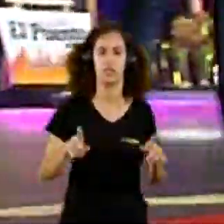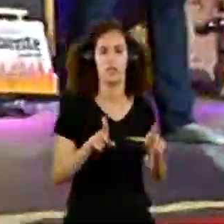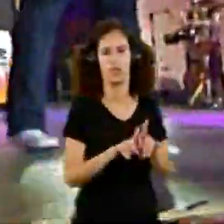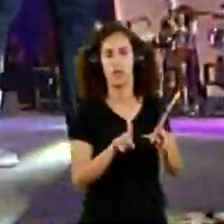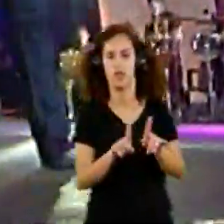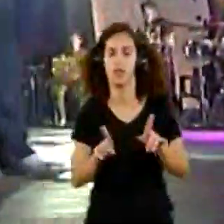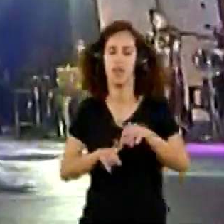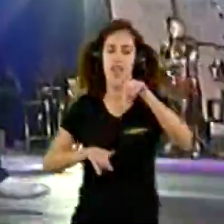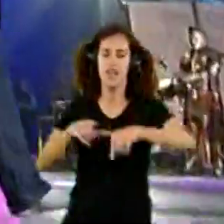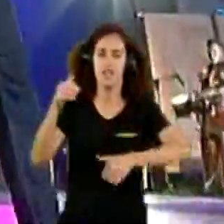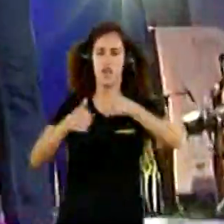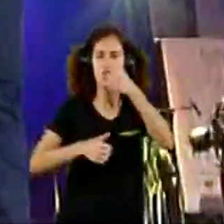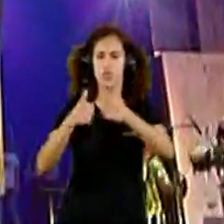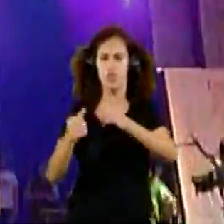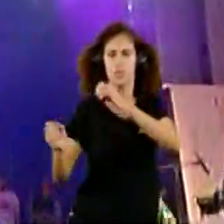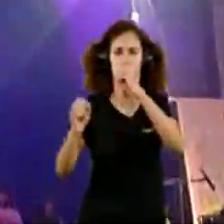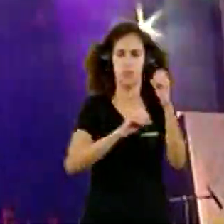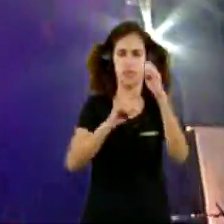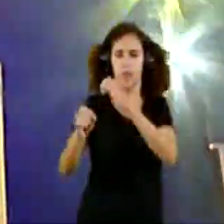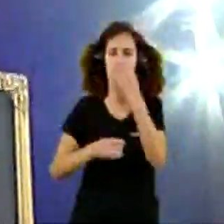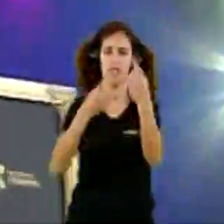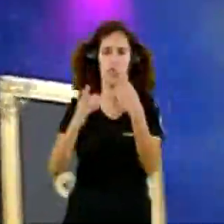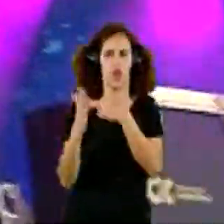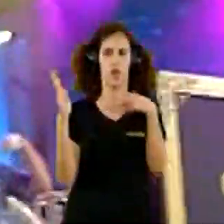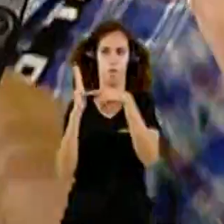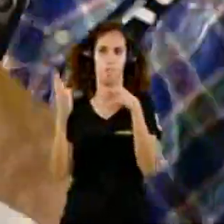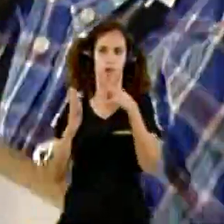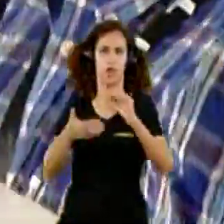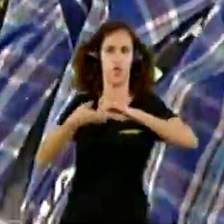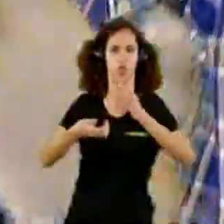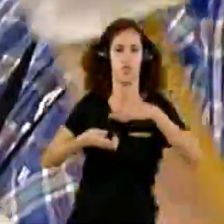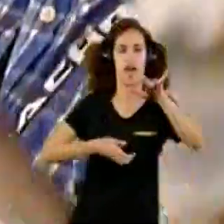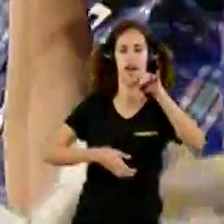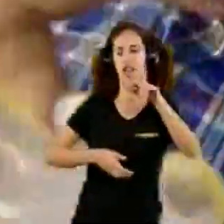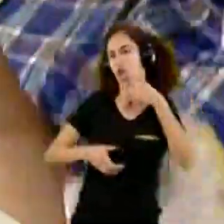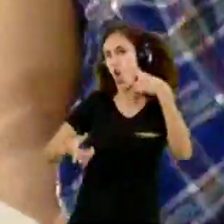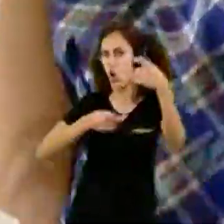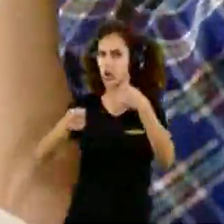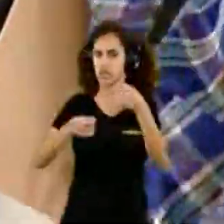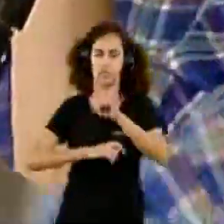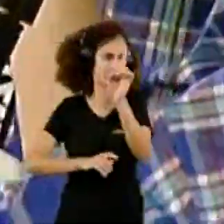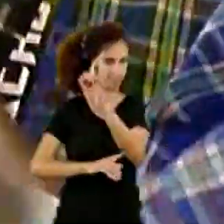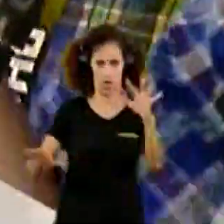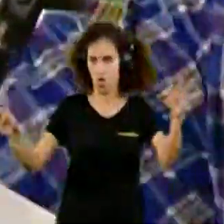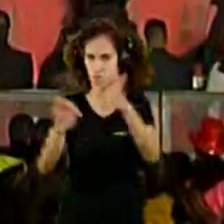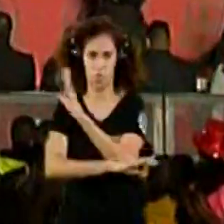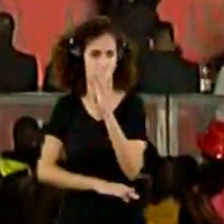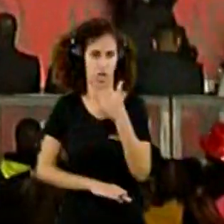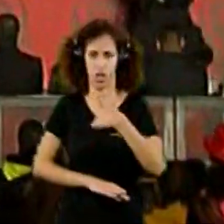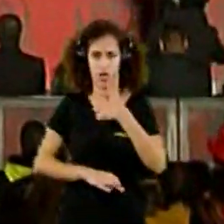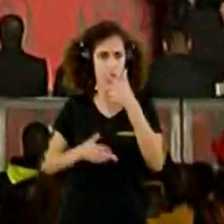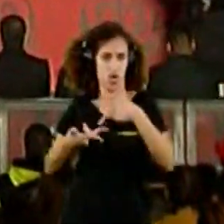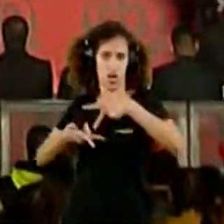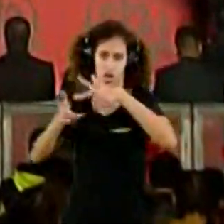en el concurso, tan solo porque mi cuñado coordina los grupos, están equivocados porque voy a mi bola y en